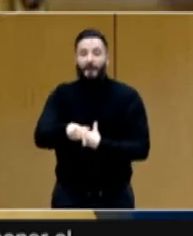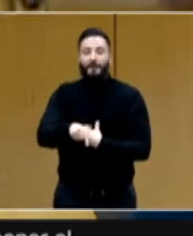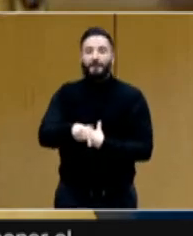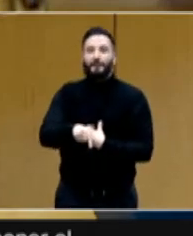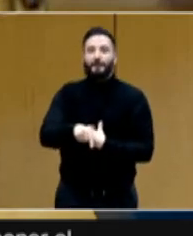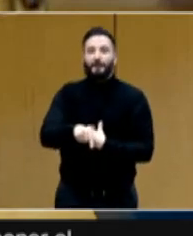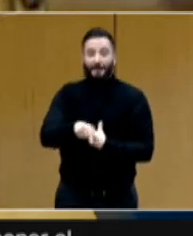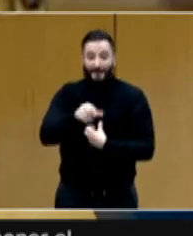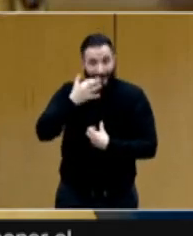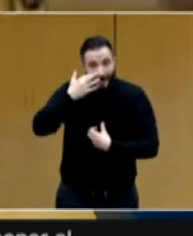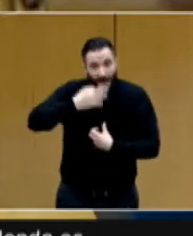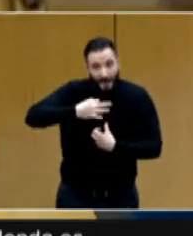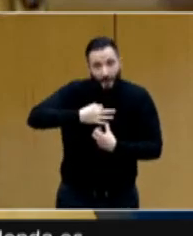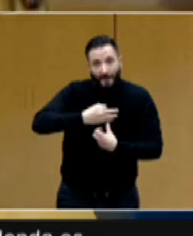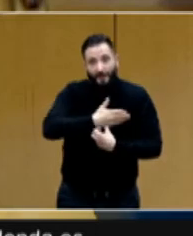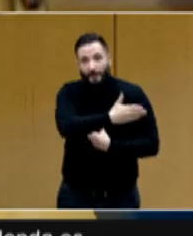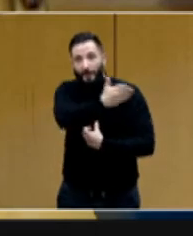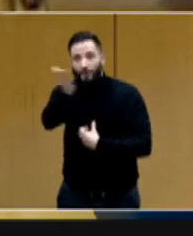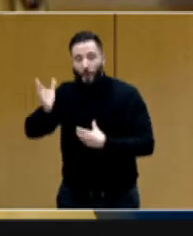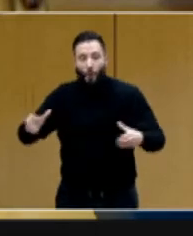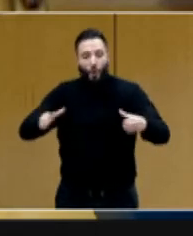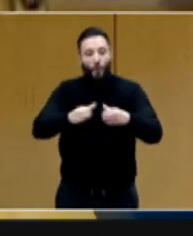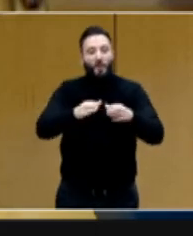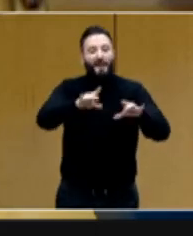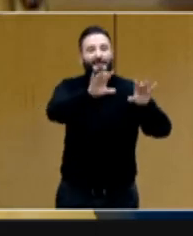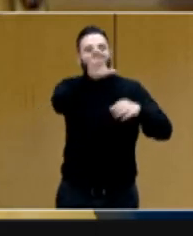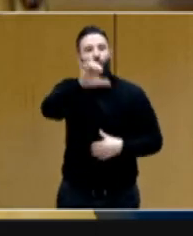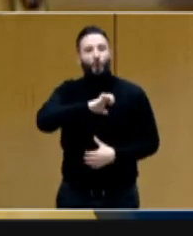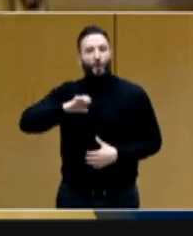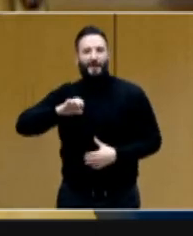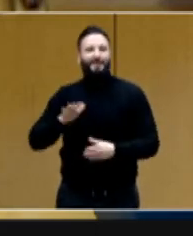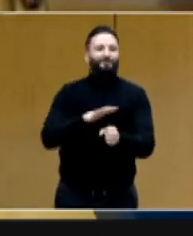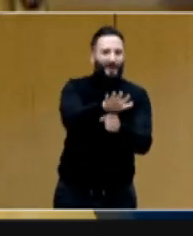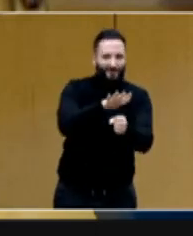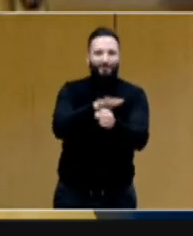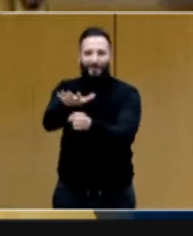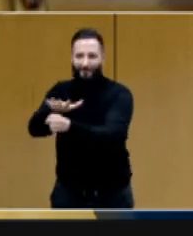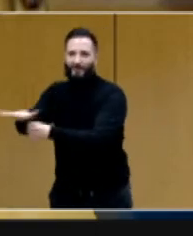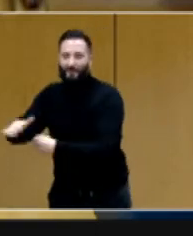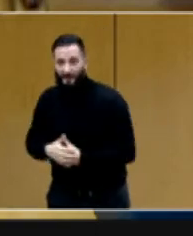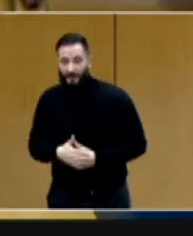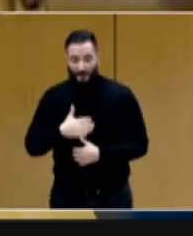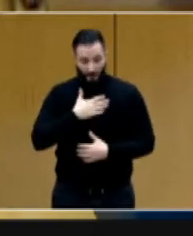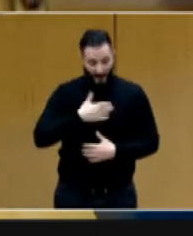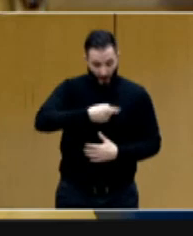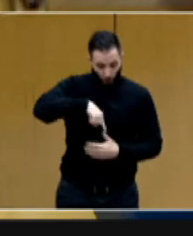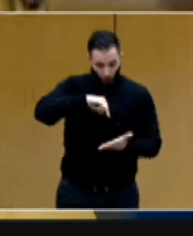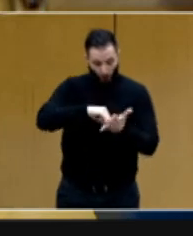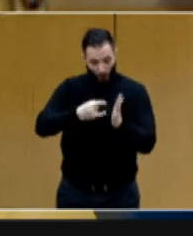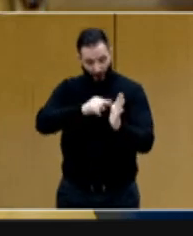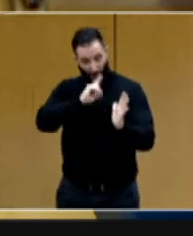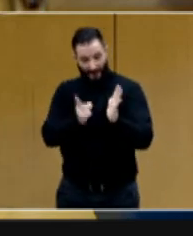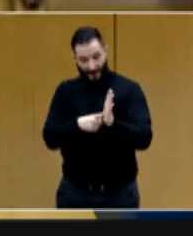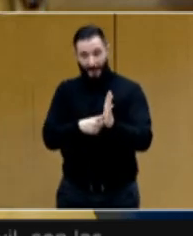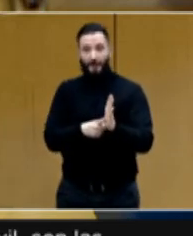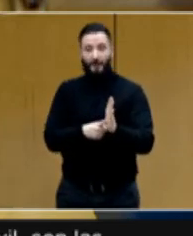a las llamadas comunidades forales y por esto estamos aquí nosotros para nosotros el proyecto de ley de la ley